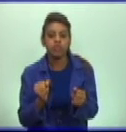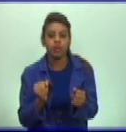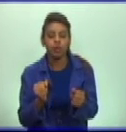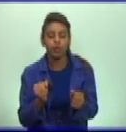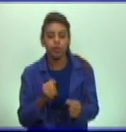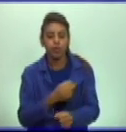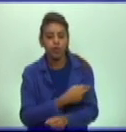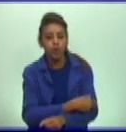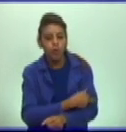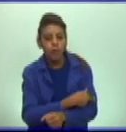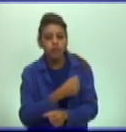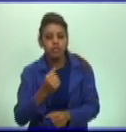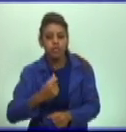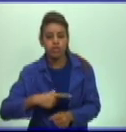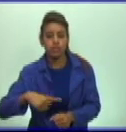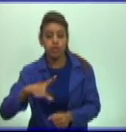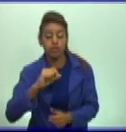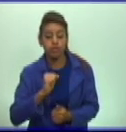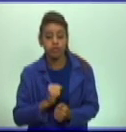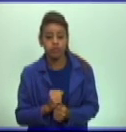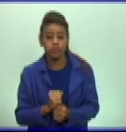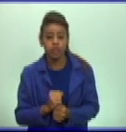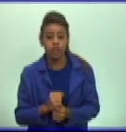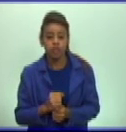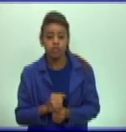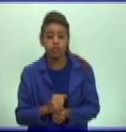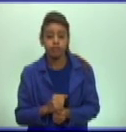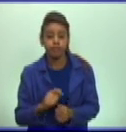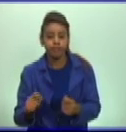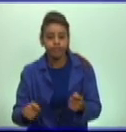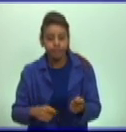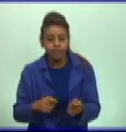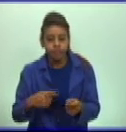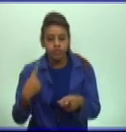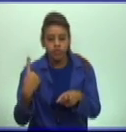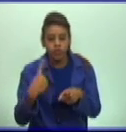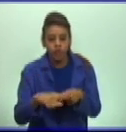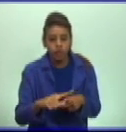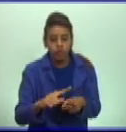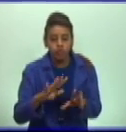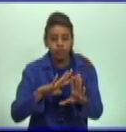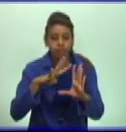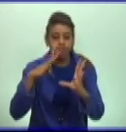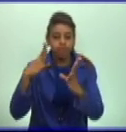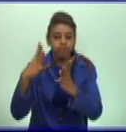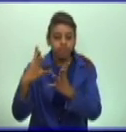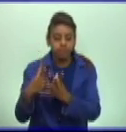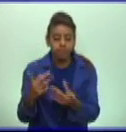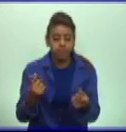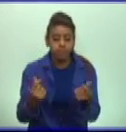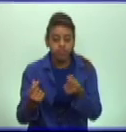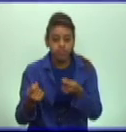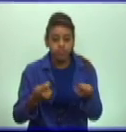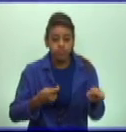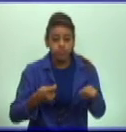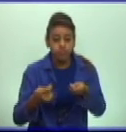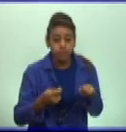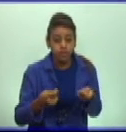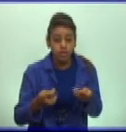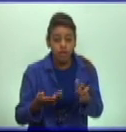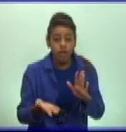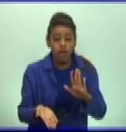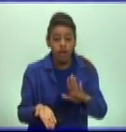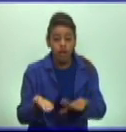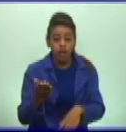países socialistas. Se tiene que enfrentar Cuba a un mercado mundial caracterizado por altas tasas de